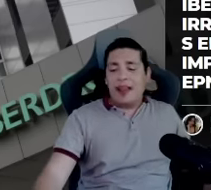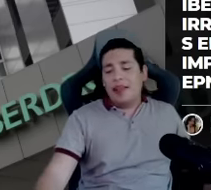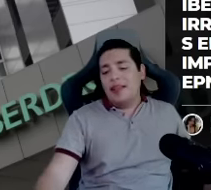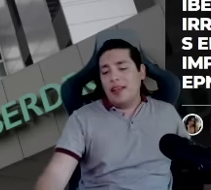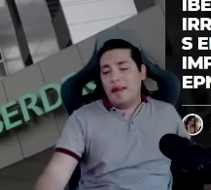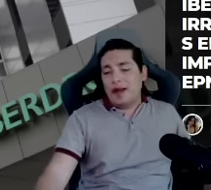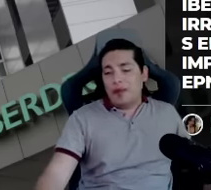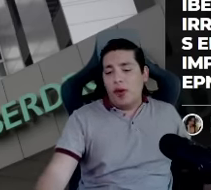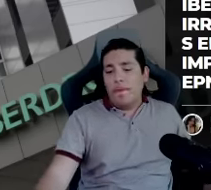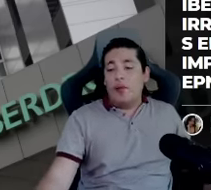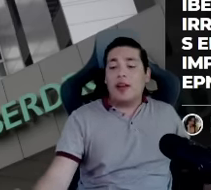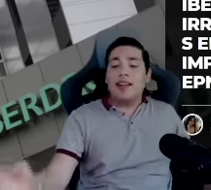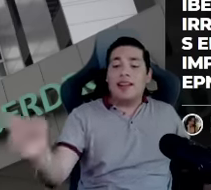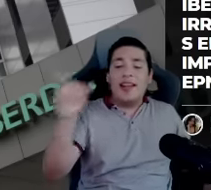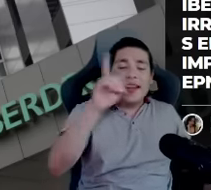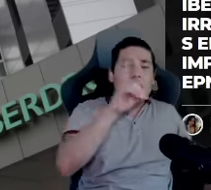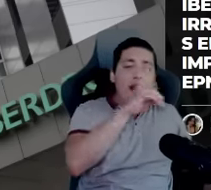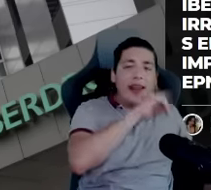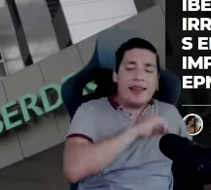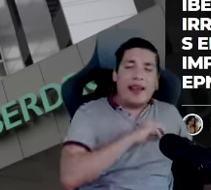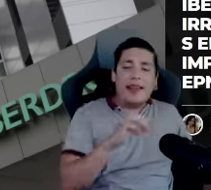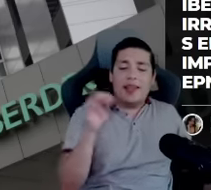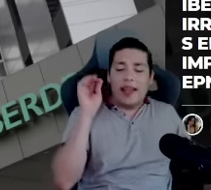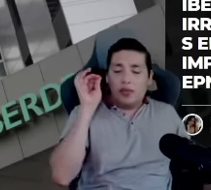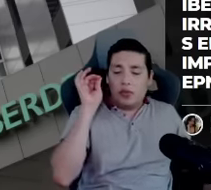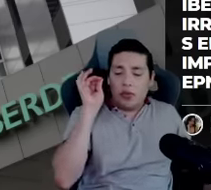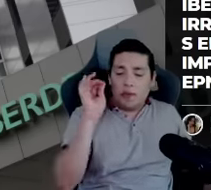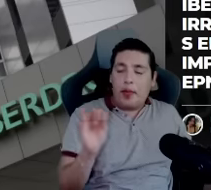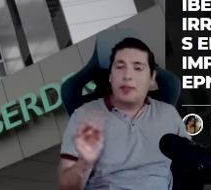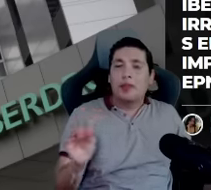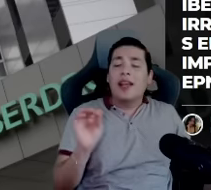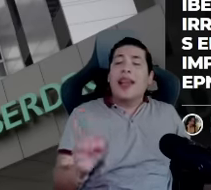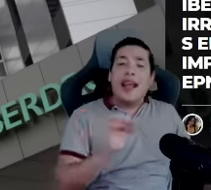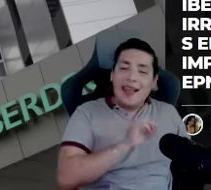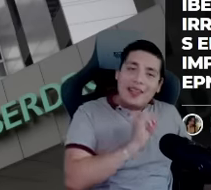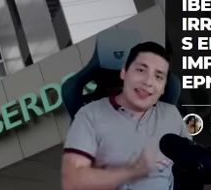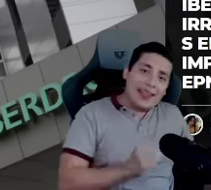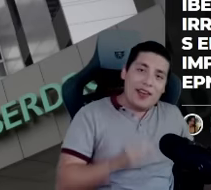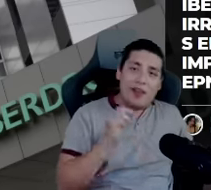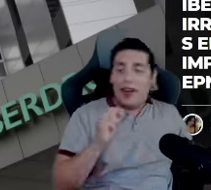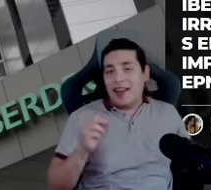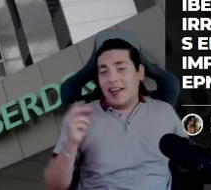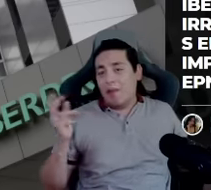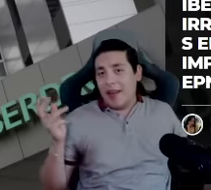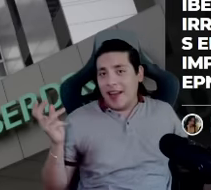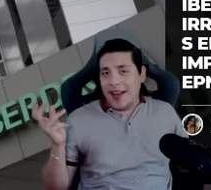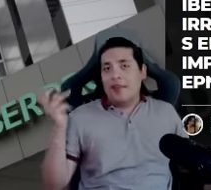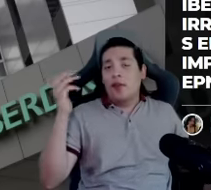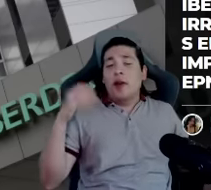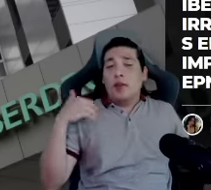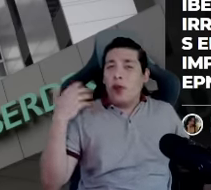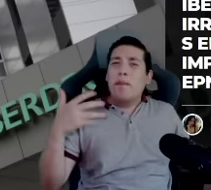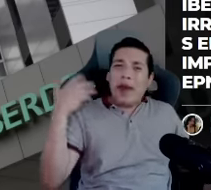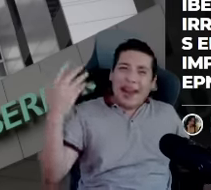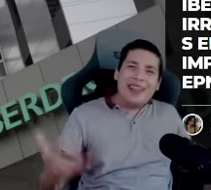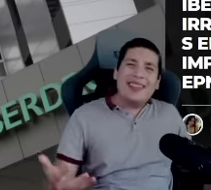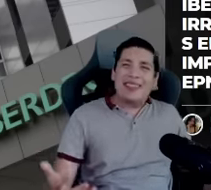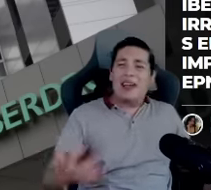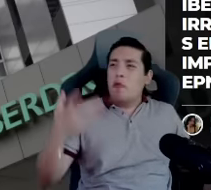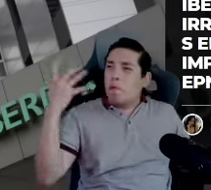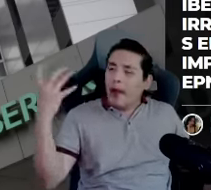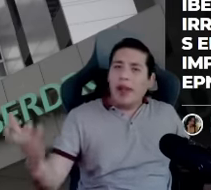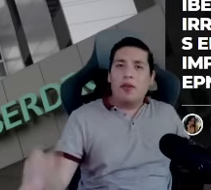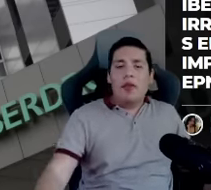atrás de iberdrola por las irregularidades en sus impuestos en el sexenio de Enrique Peña Nieto todo